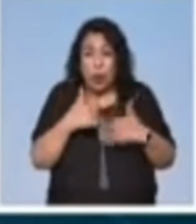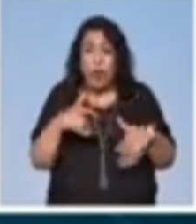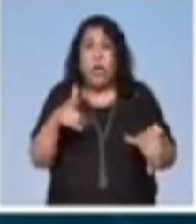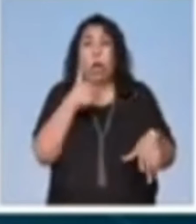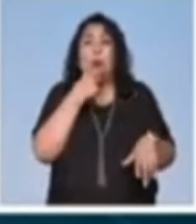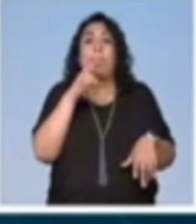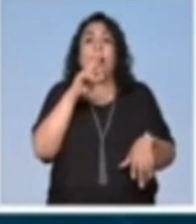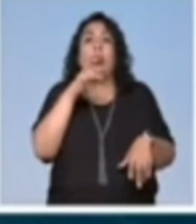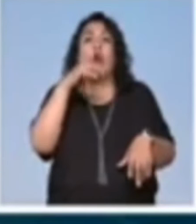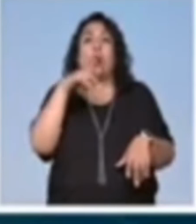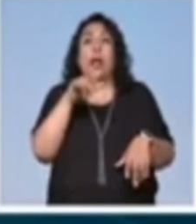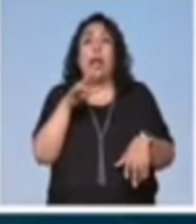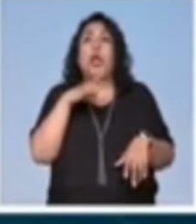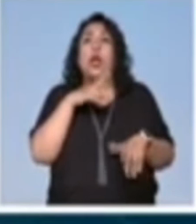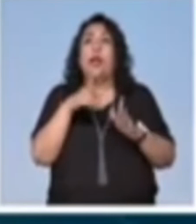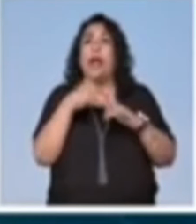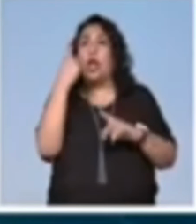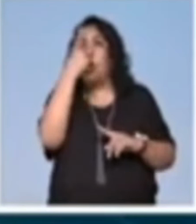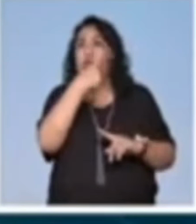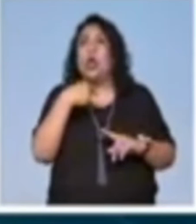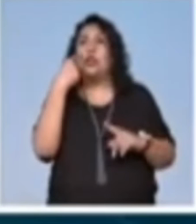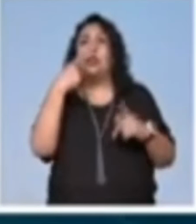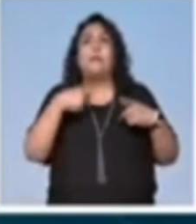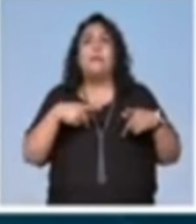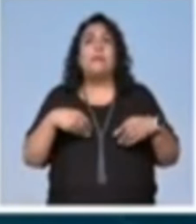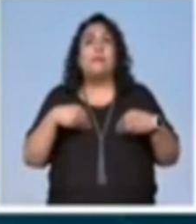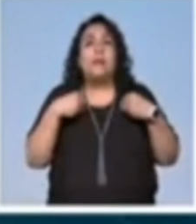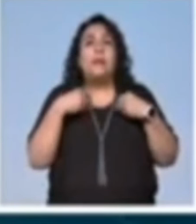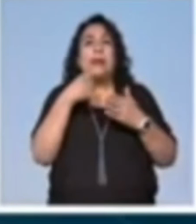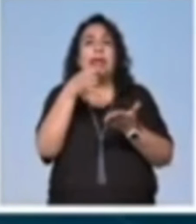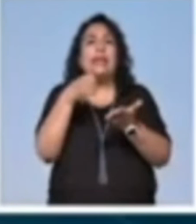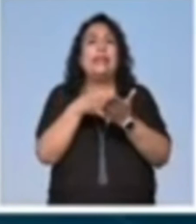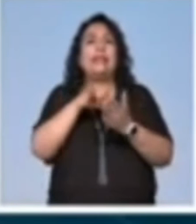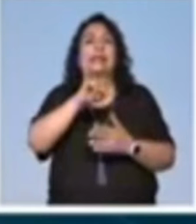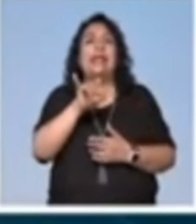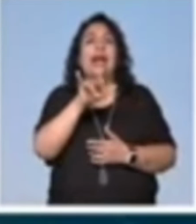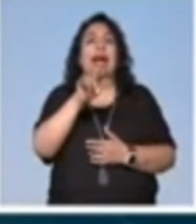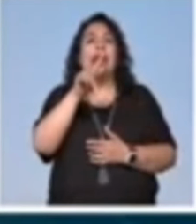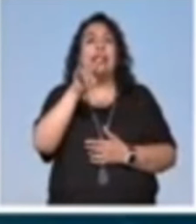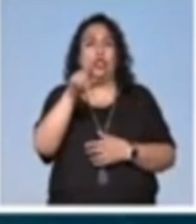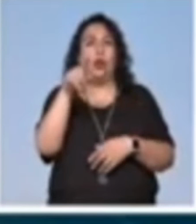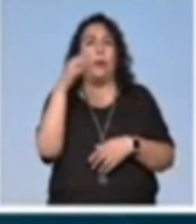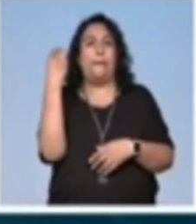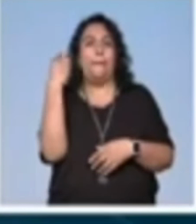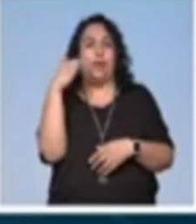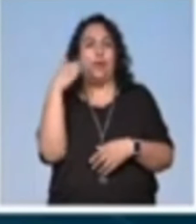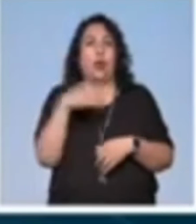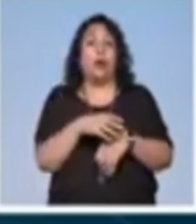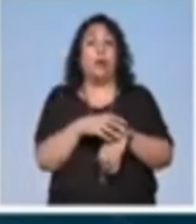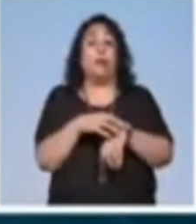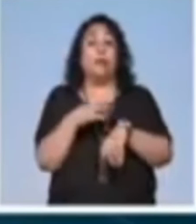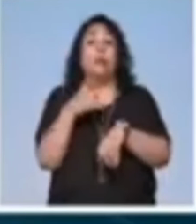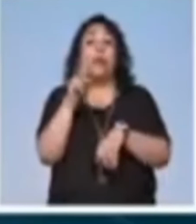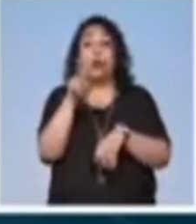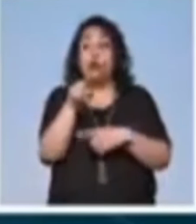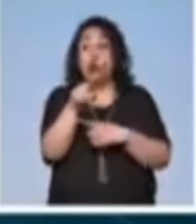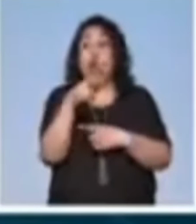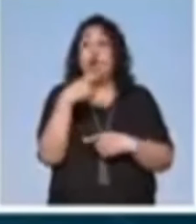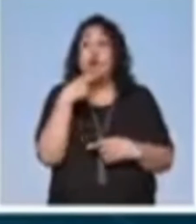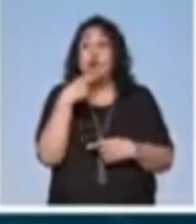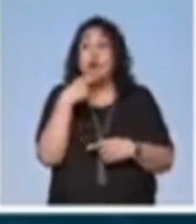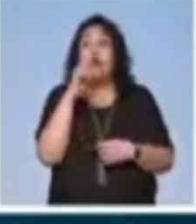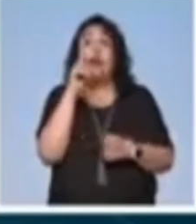Rogelio VII recreó el rostro de los habitantes de la isla de Janitzio en Michoacán. ¿Está bien que usted verdaderamente lo use o que